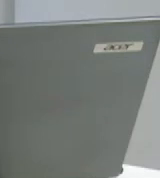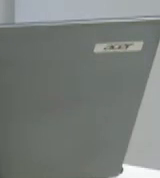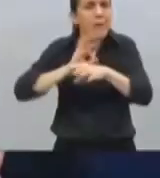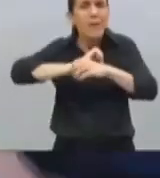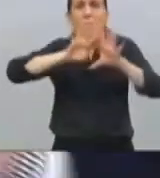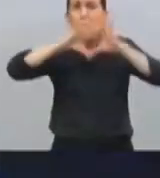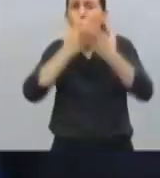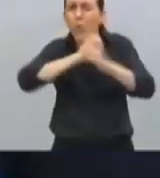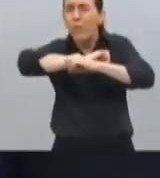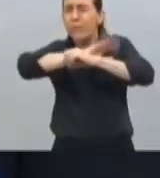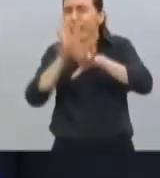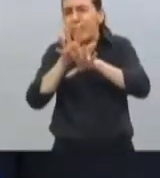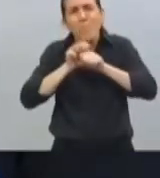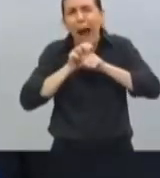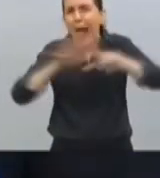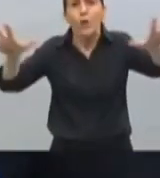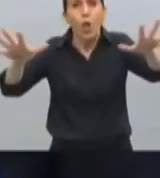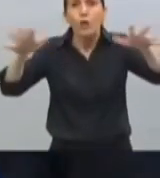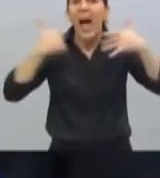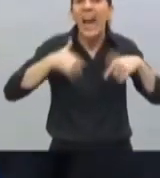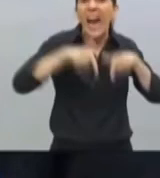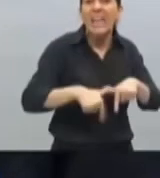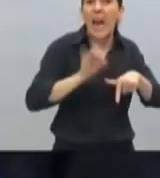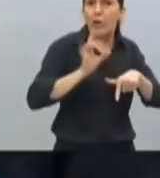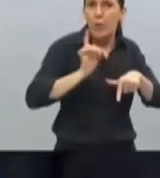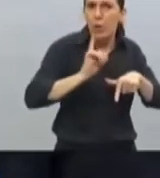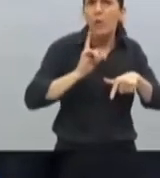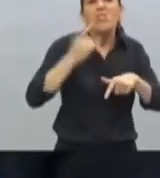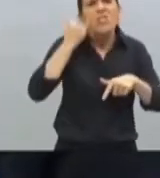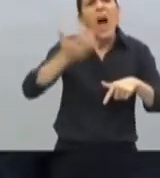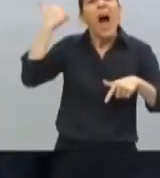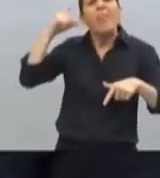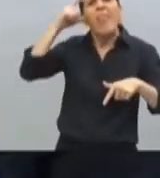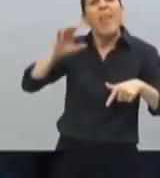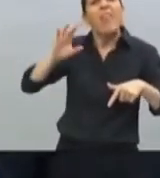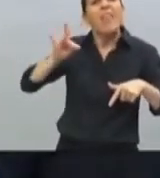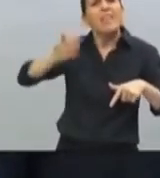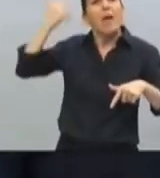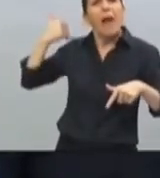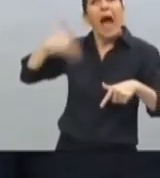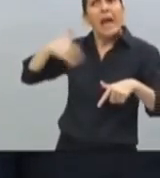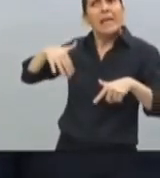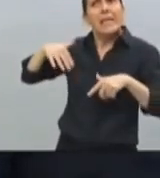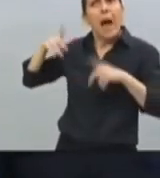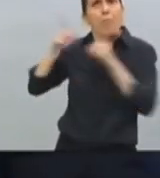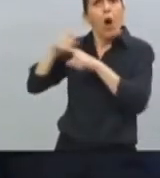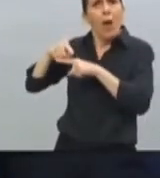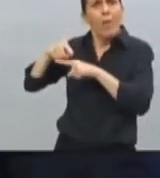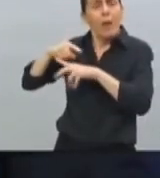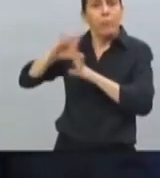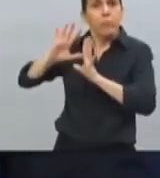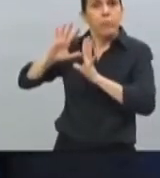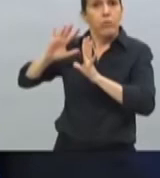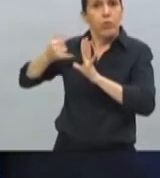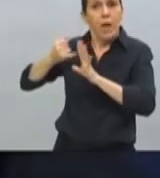tocado los temas como violencia de género. Uh-huh. Hemos tenido contacto con compañeros y compañeras que están en